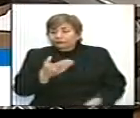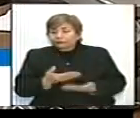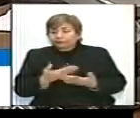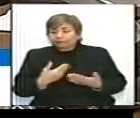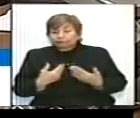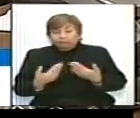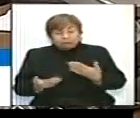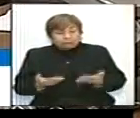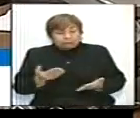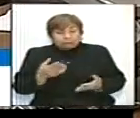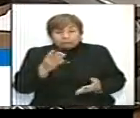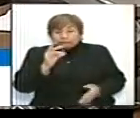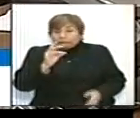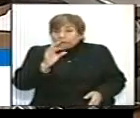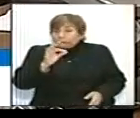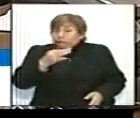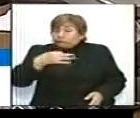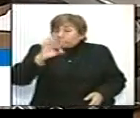más óptima.